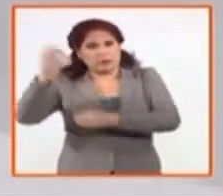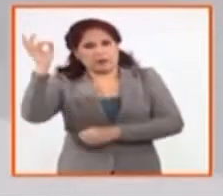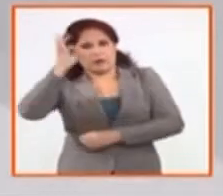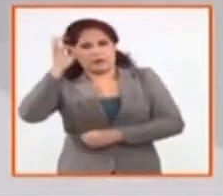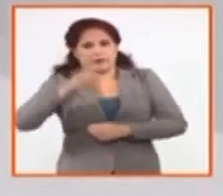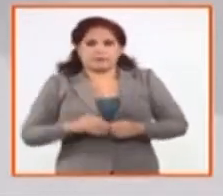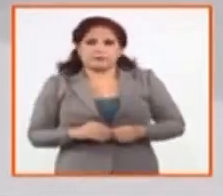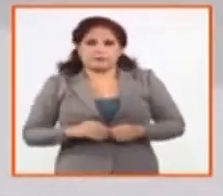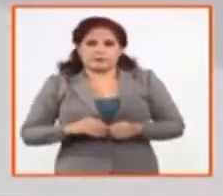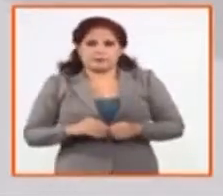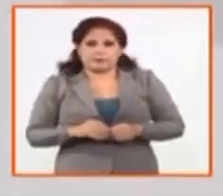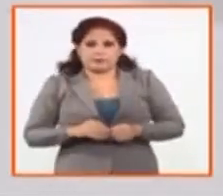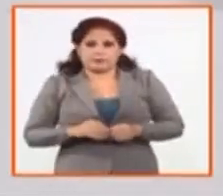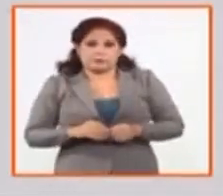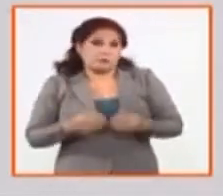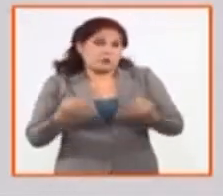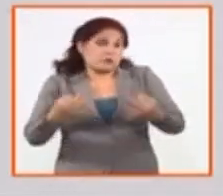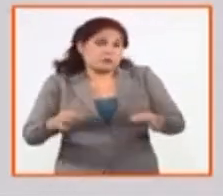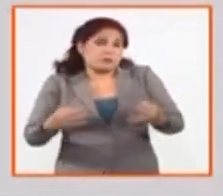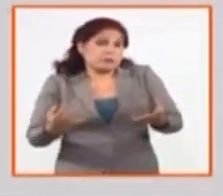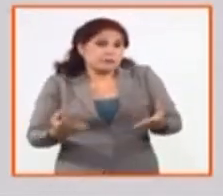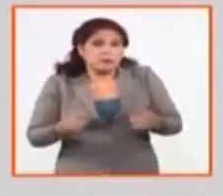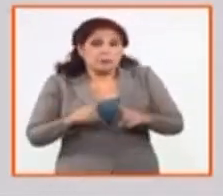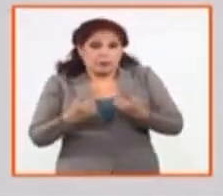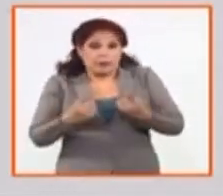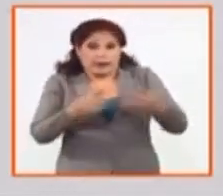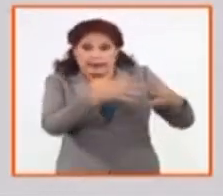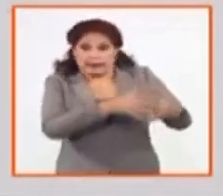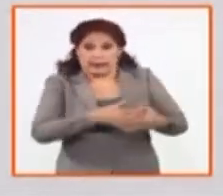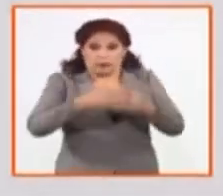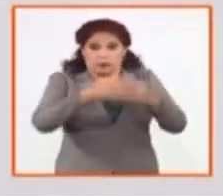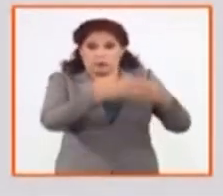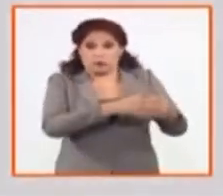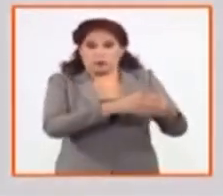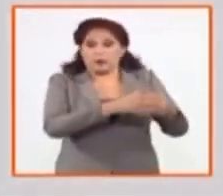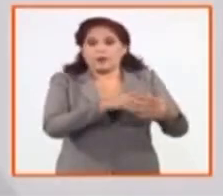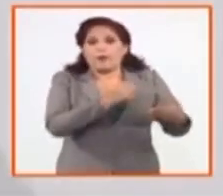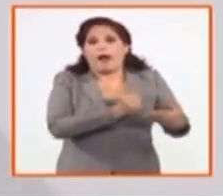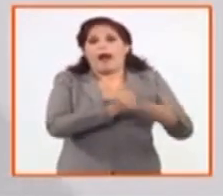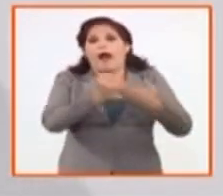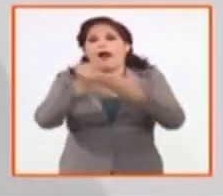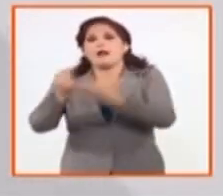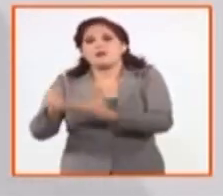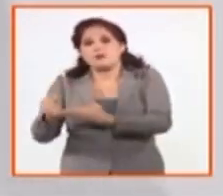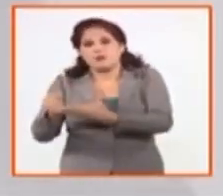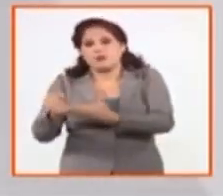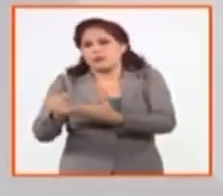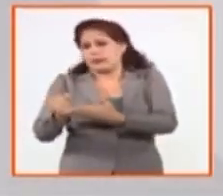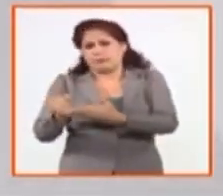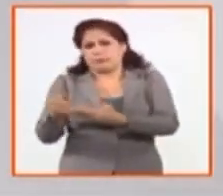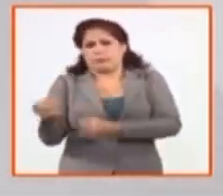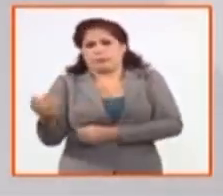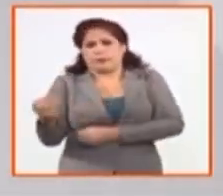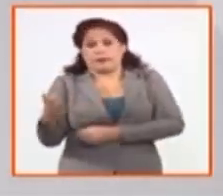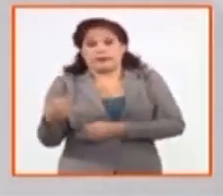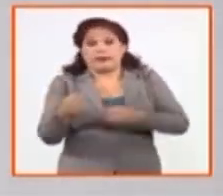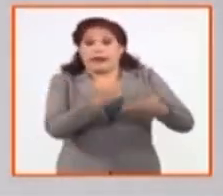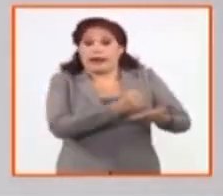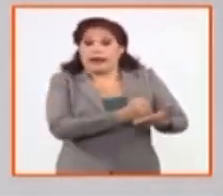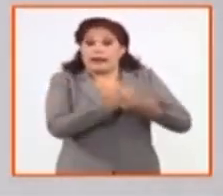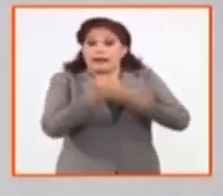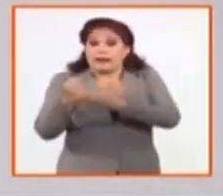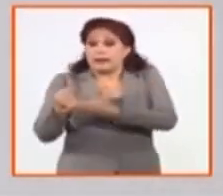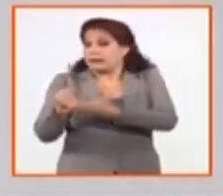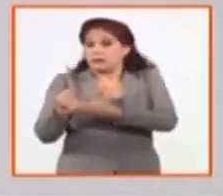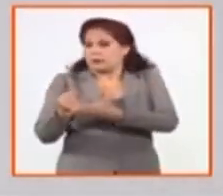a criticar, porque entonces ahí vamos a algo muy importante. Era un error salir